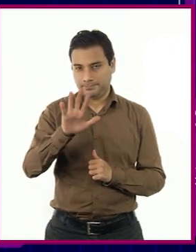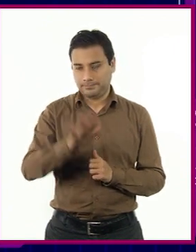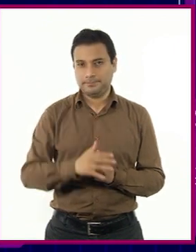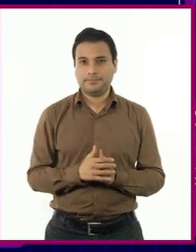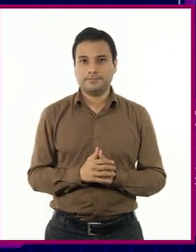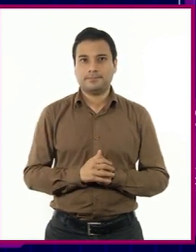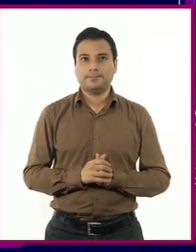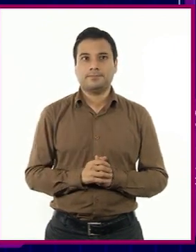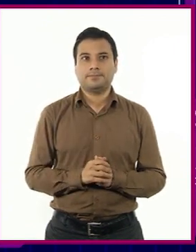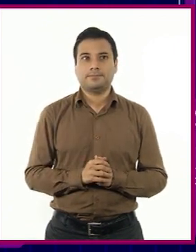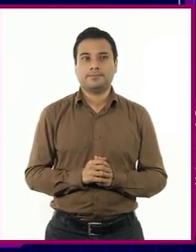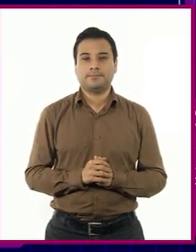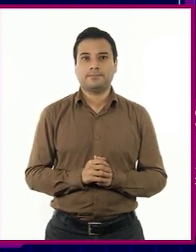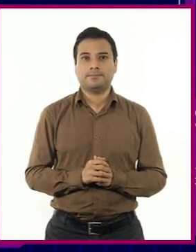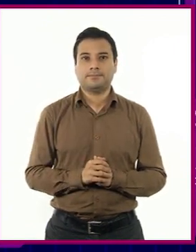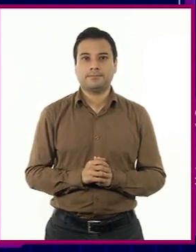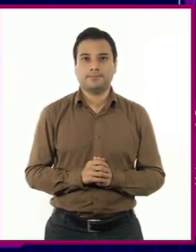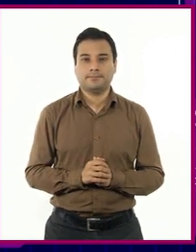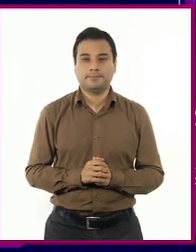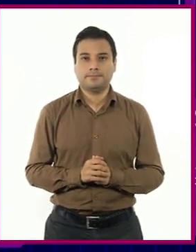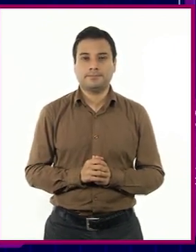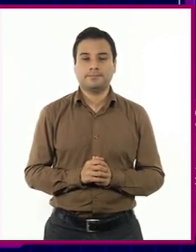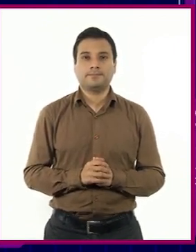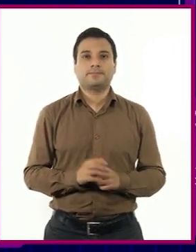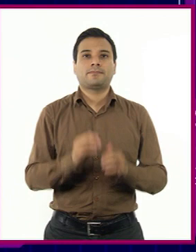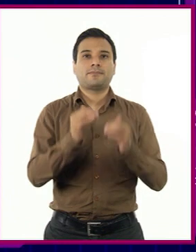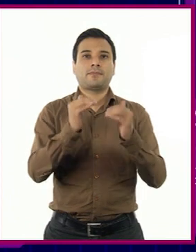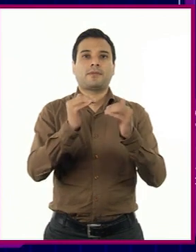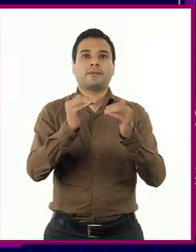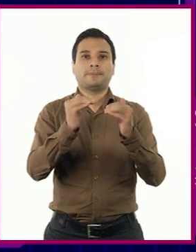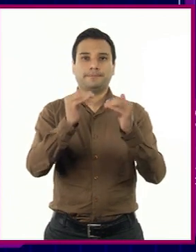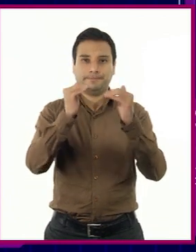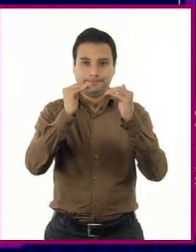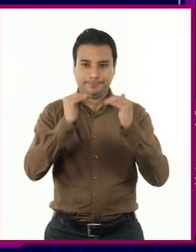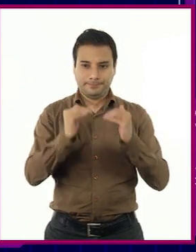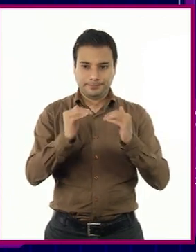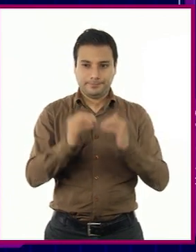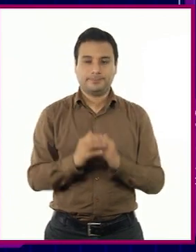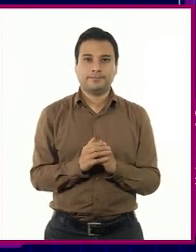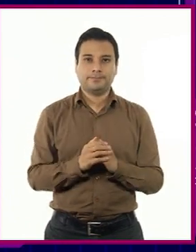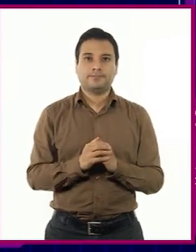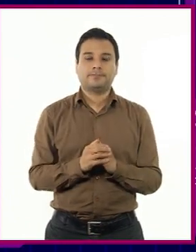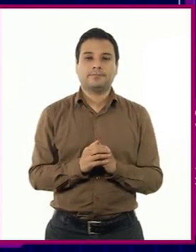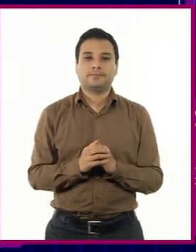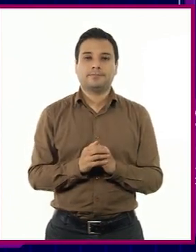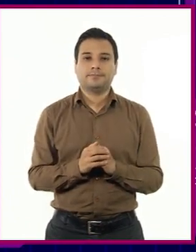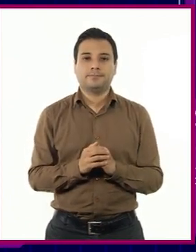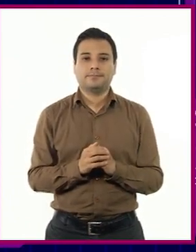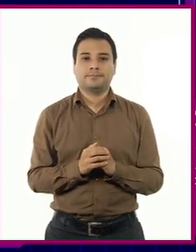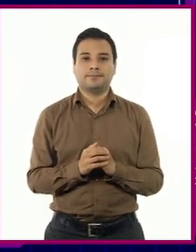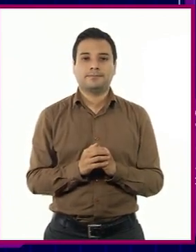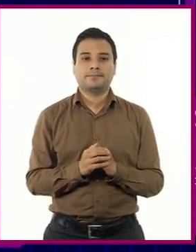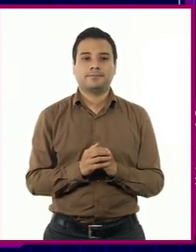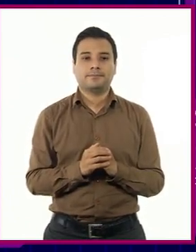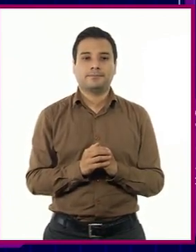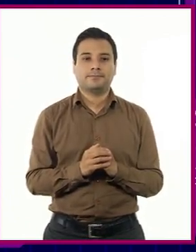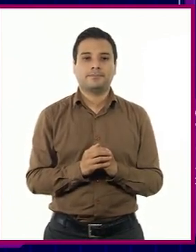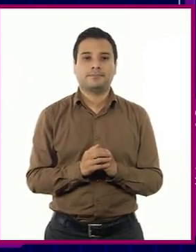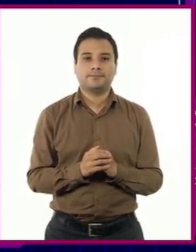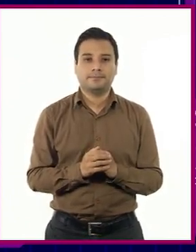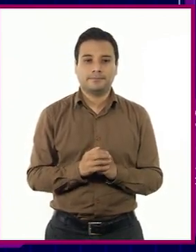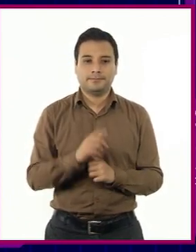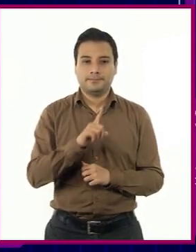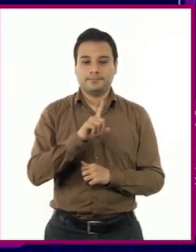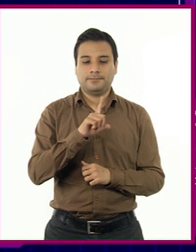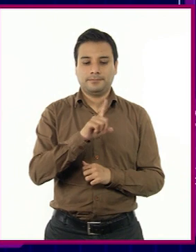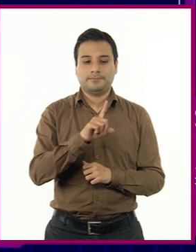135 grados. Continuando con el tema, el ángulo alterno interno formado por los segmentos